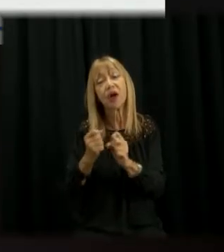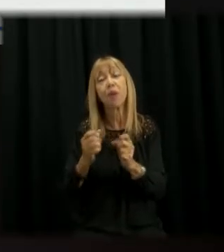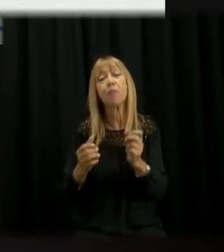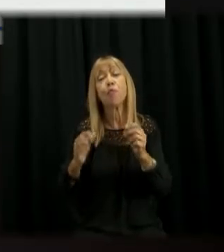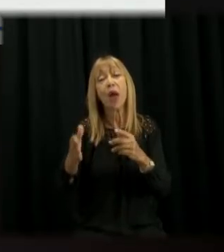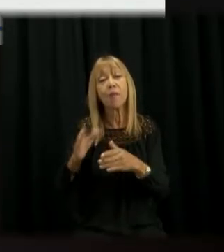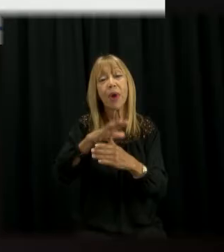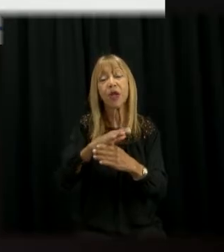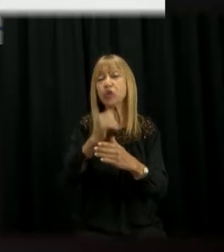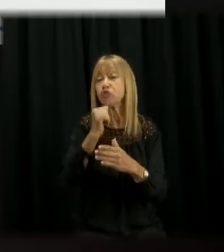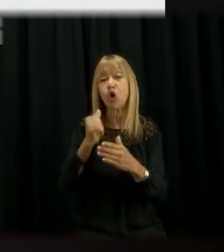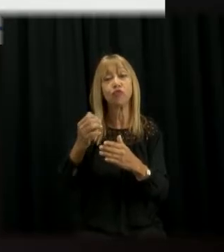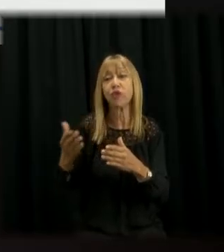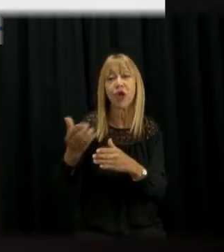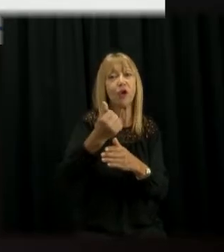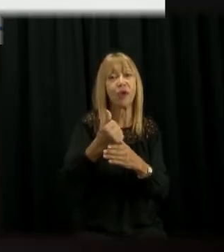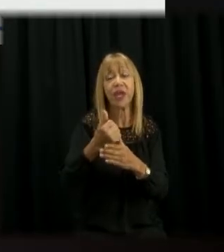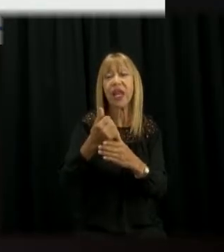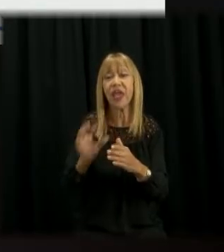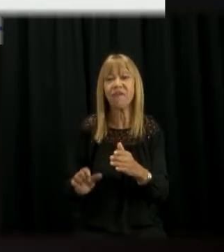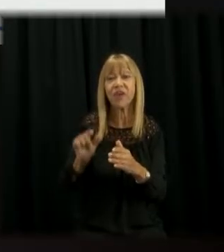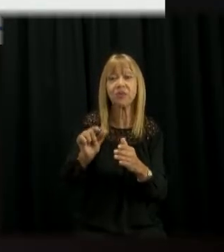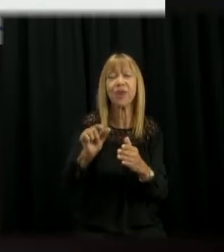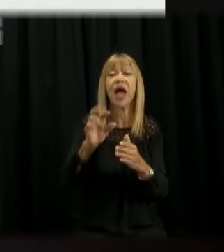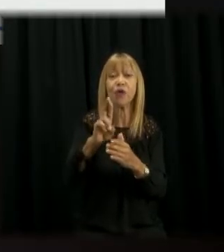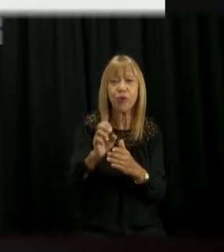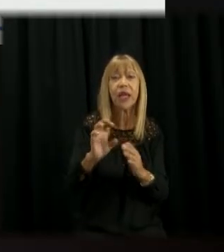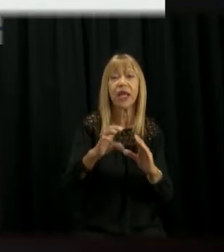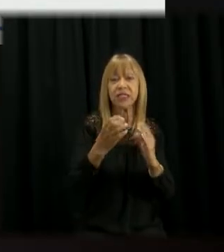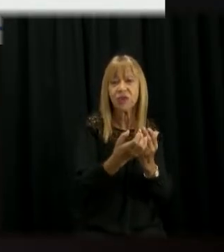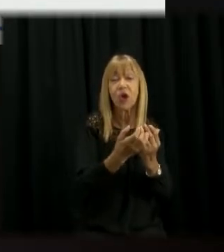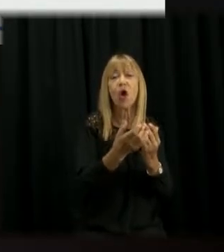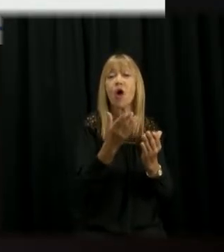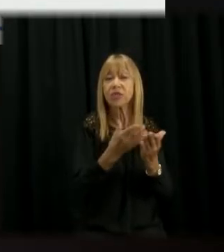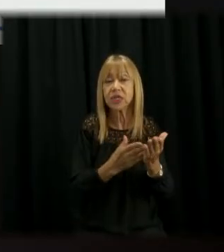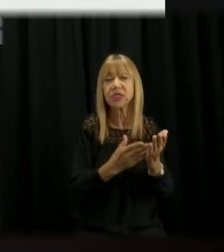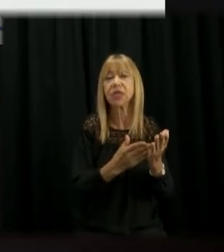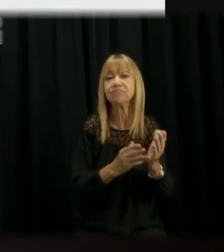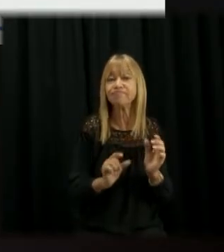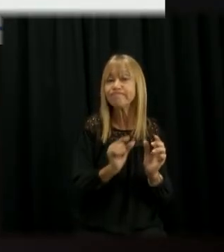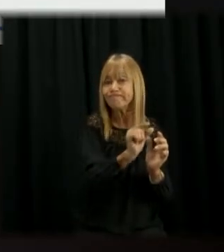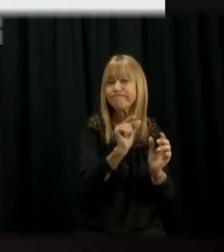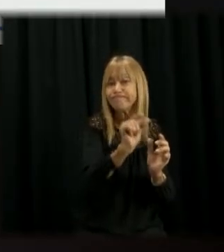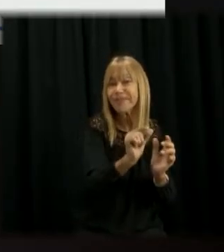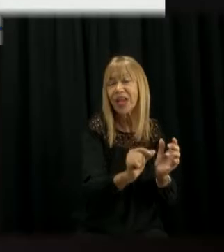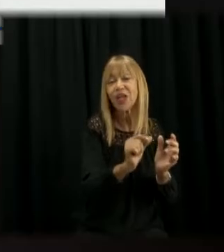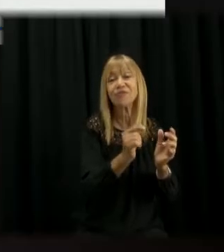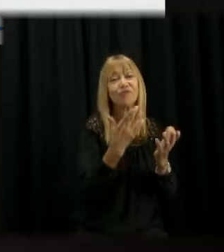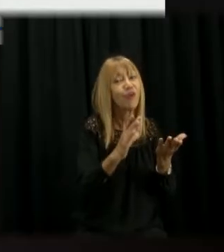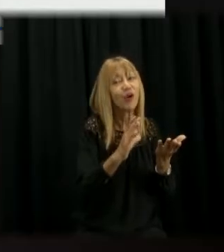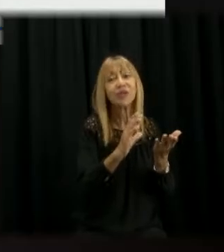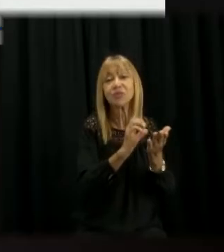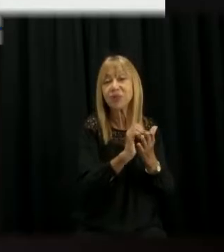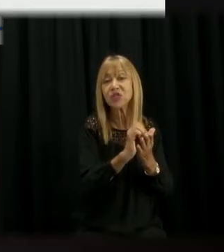21, principalmente por inversiones que no recurren y de algunas reclasificaciones como